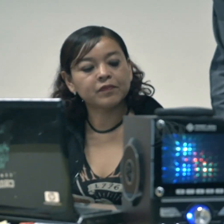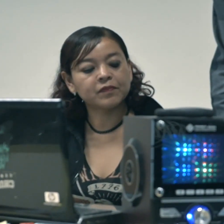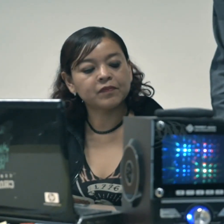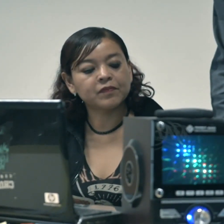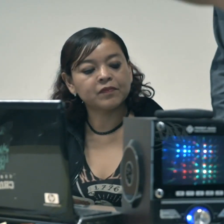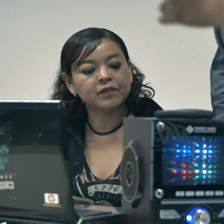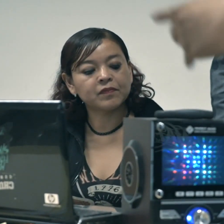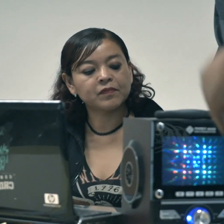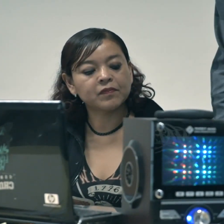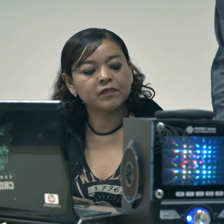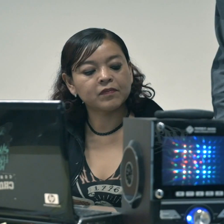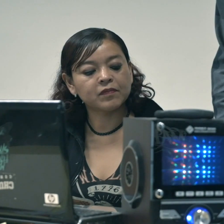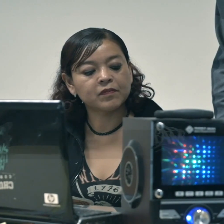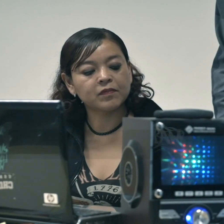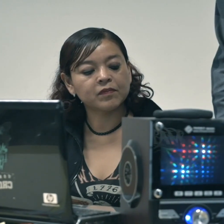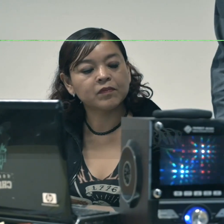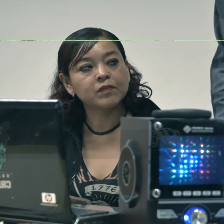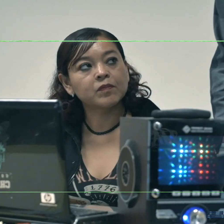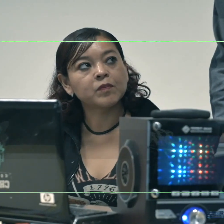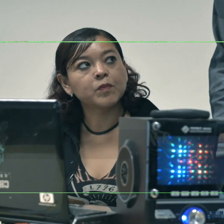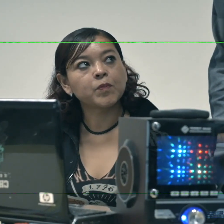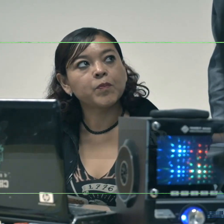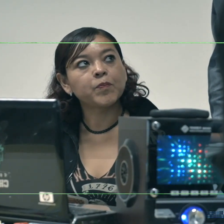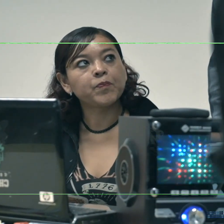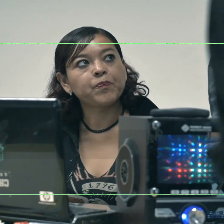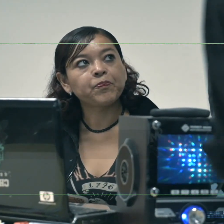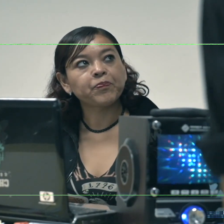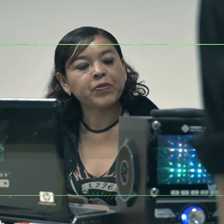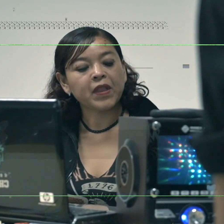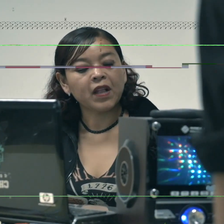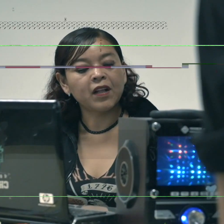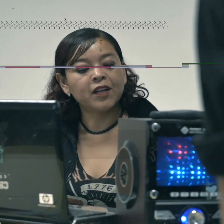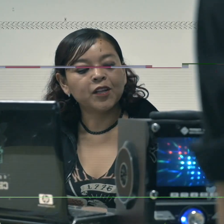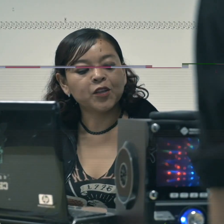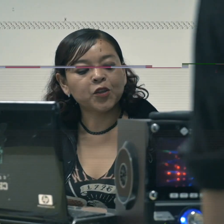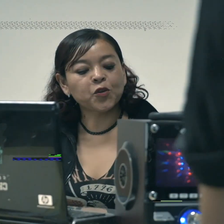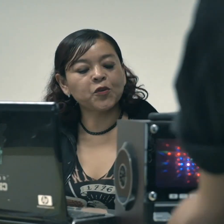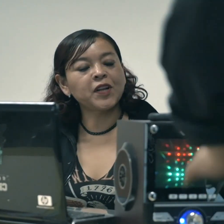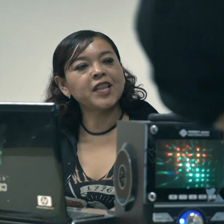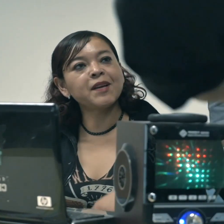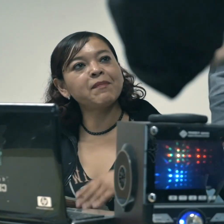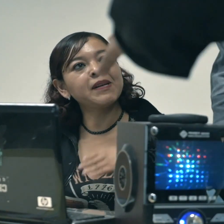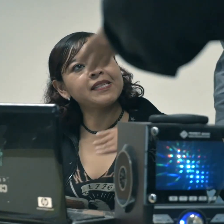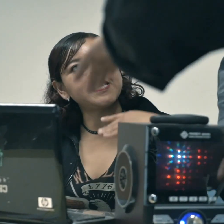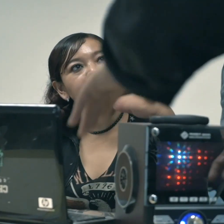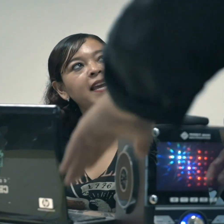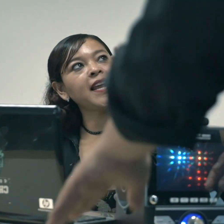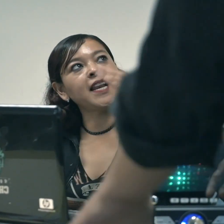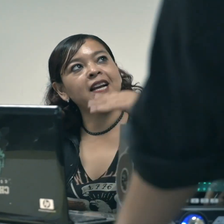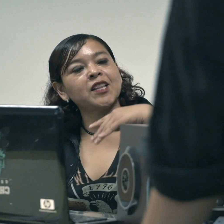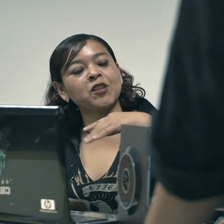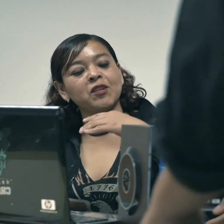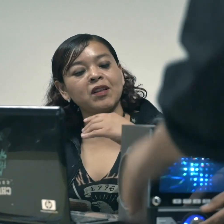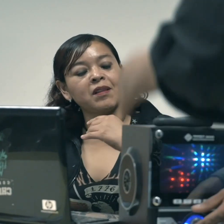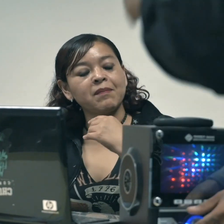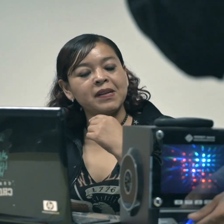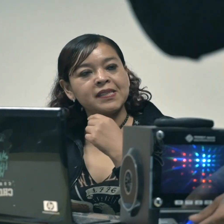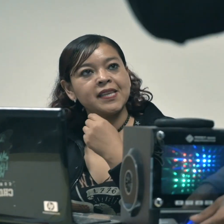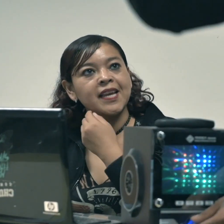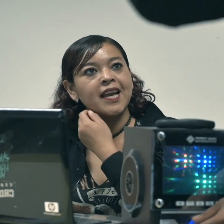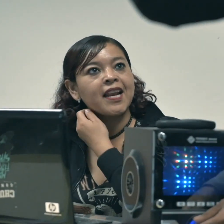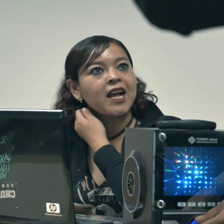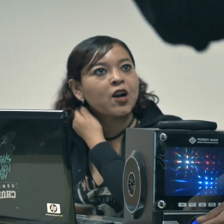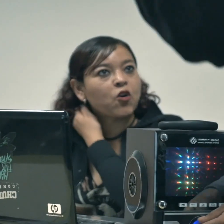este estribillo no, te debilita y vamos así. Dice, bueno, ¿por qué no se meten a estudiar un taller de literatura? Es que no es lo mismo componer letras para